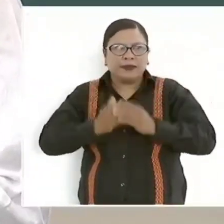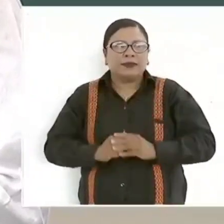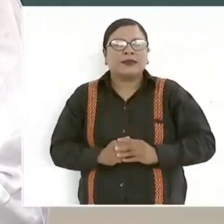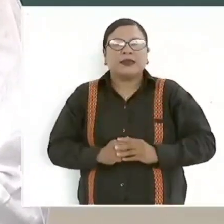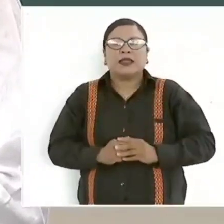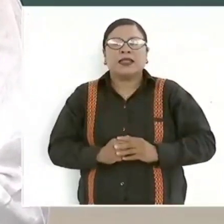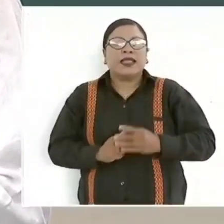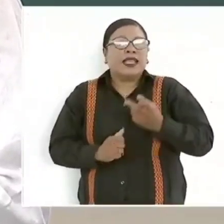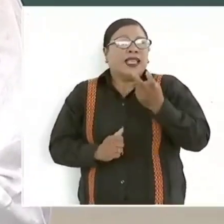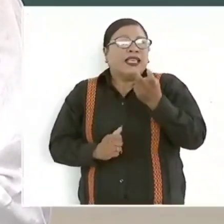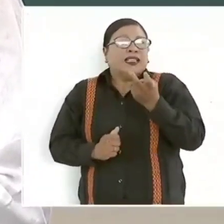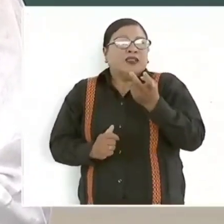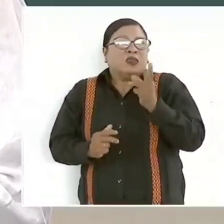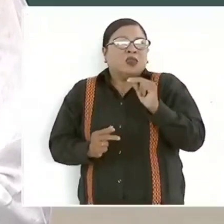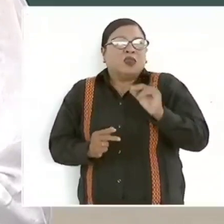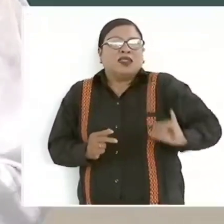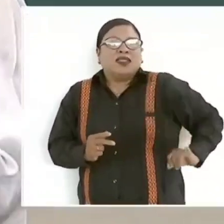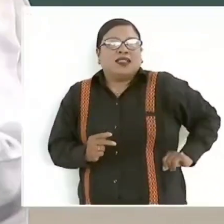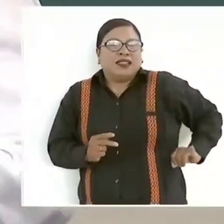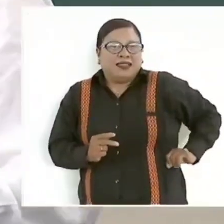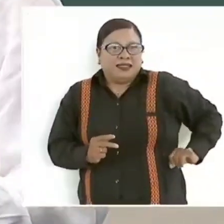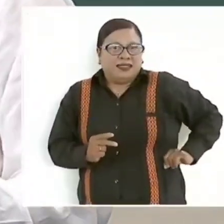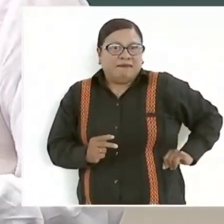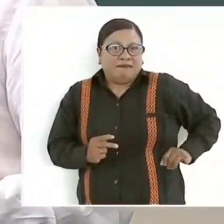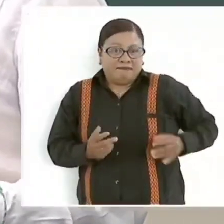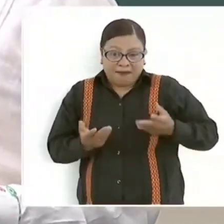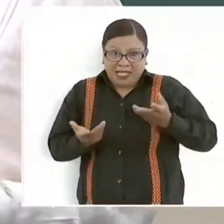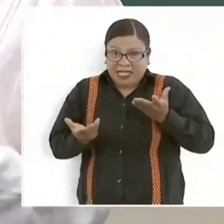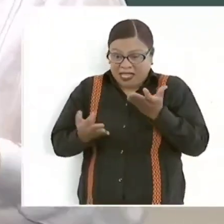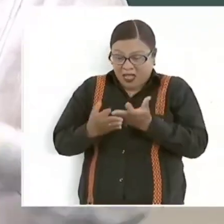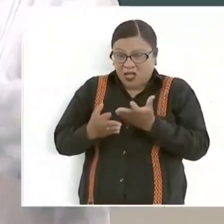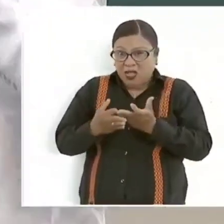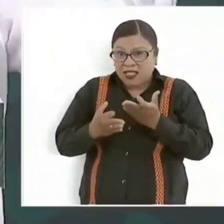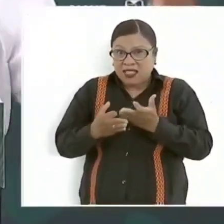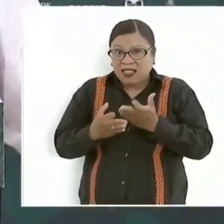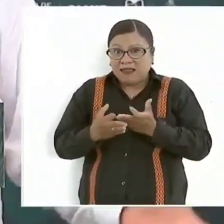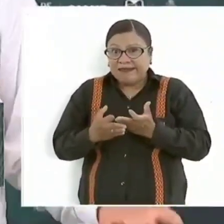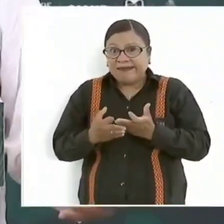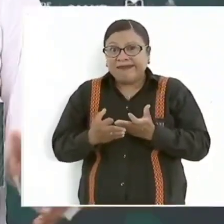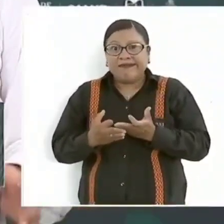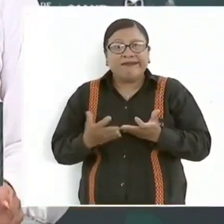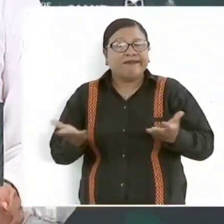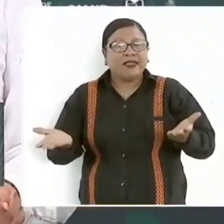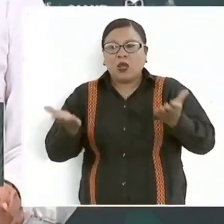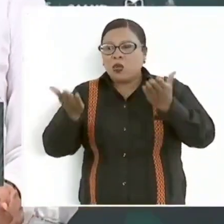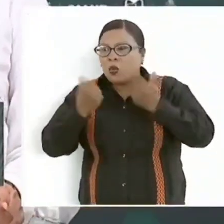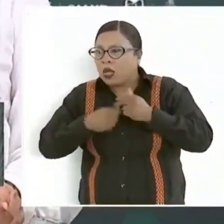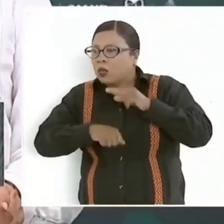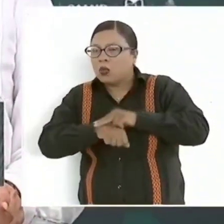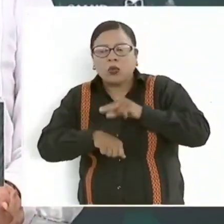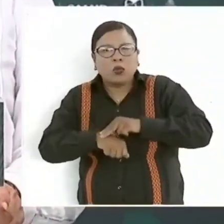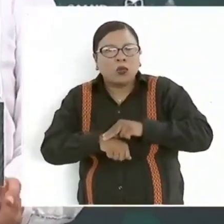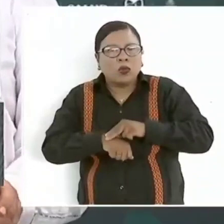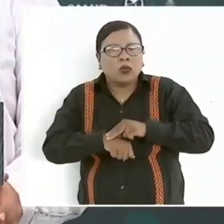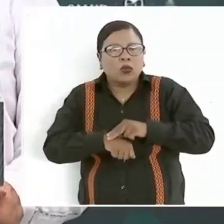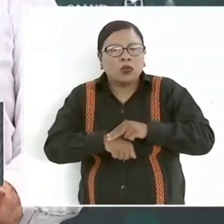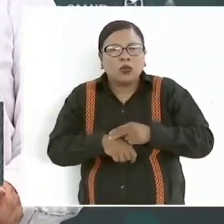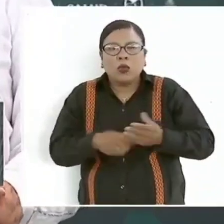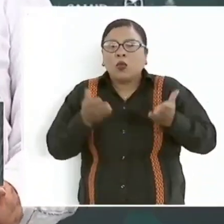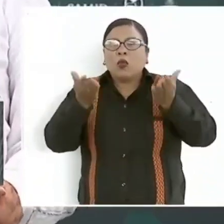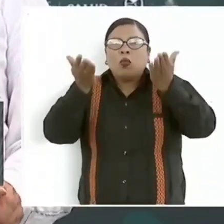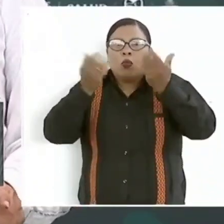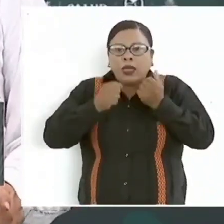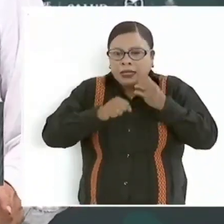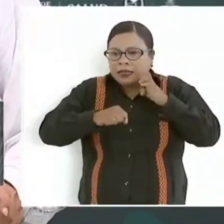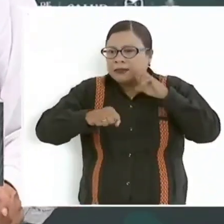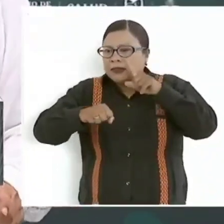el interés por el estudio. Pero ahora resulta que no tenemos los médicos ni tenemos los